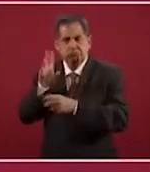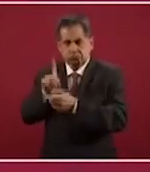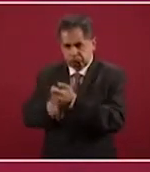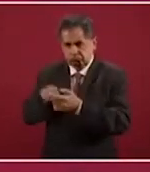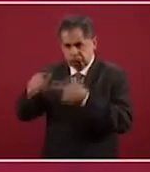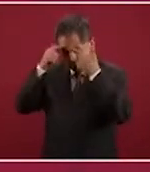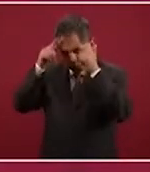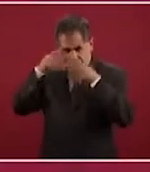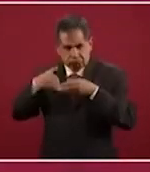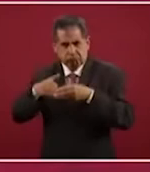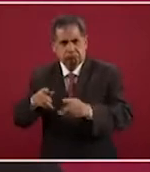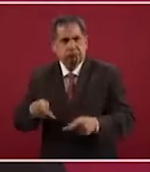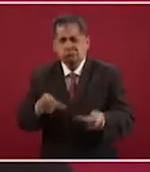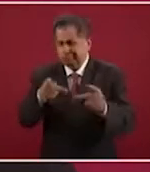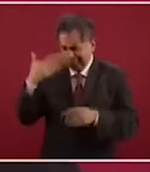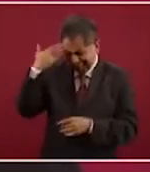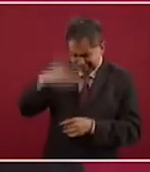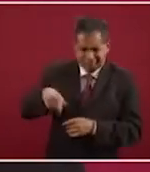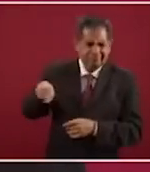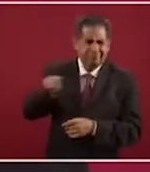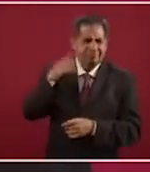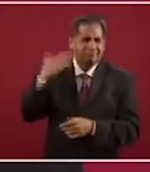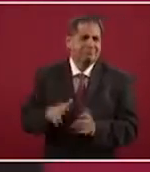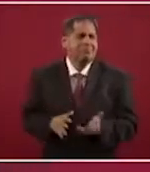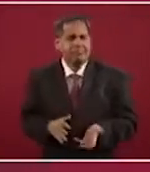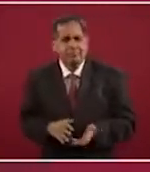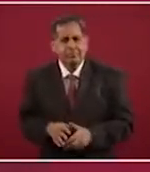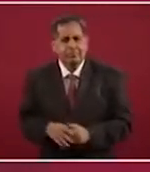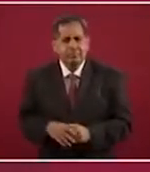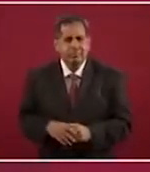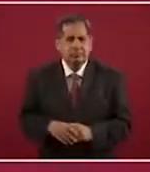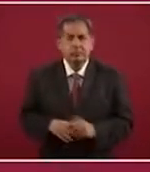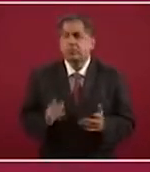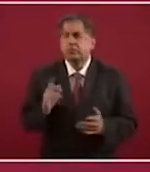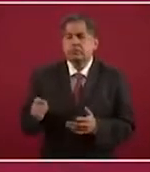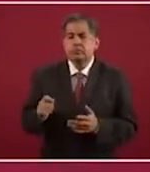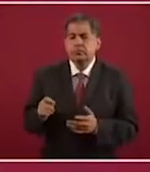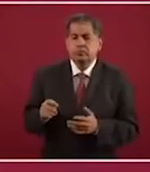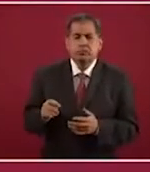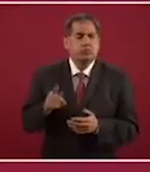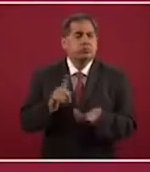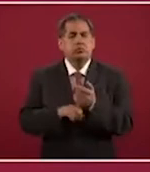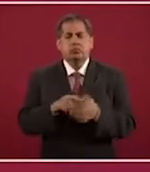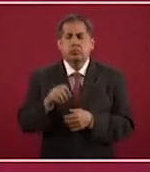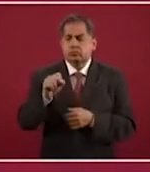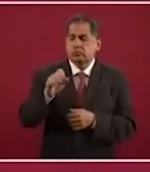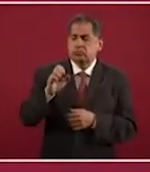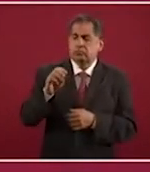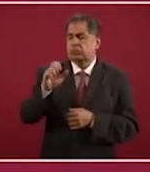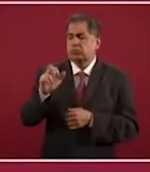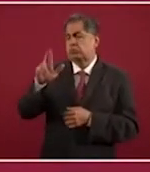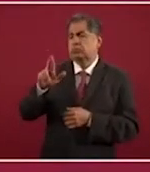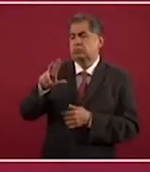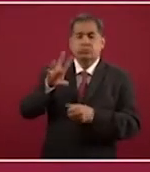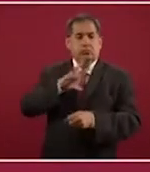de marina mercante. No todo lo que es la Secretaría de Marina